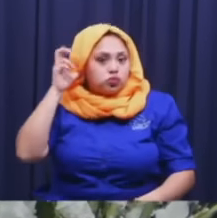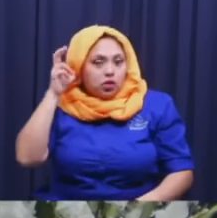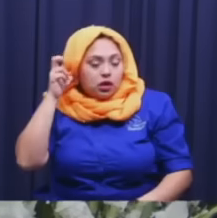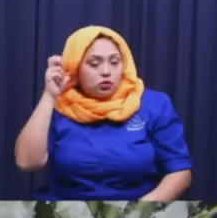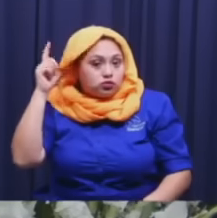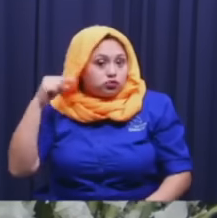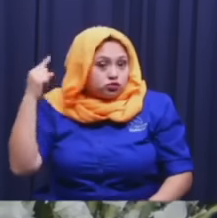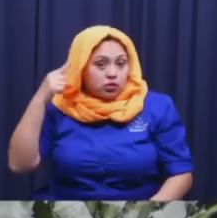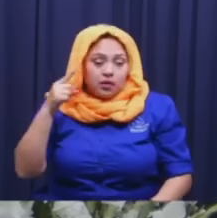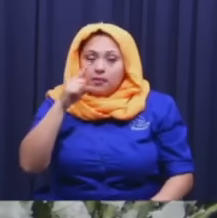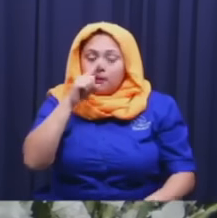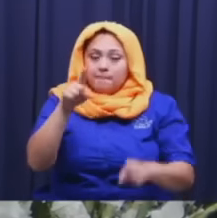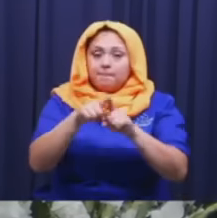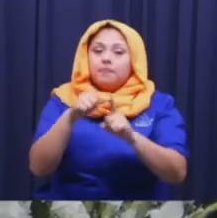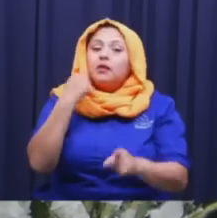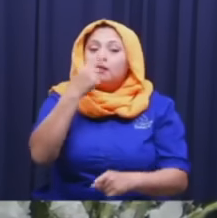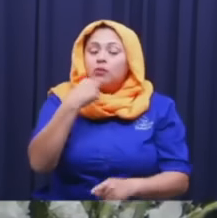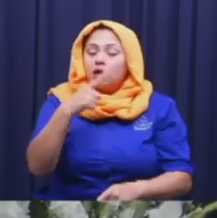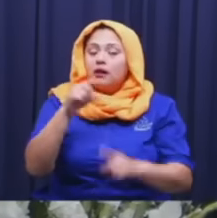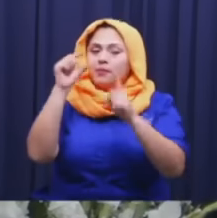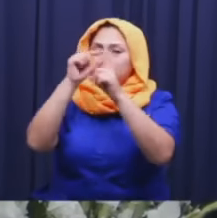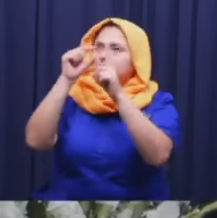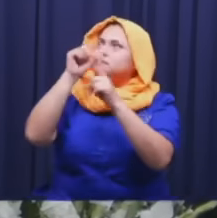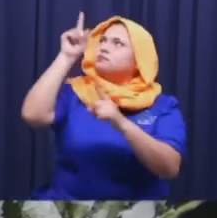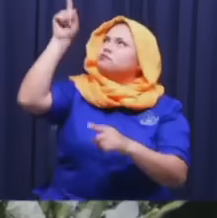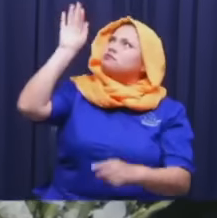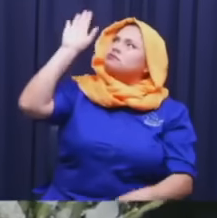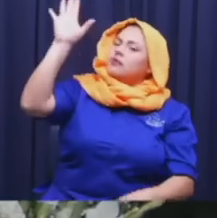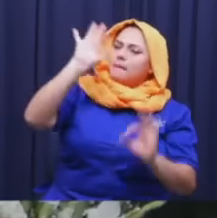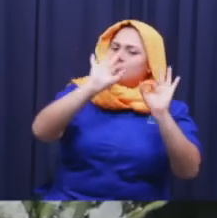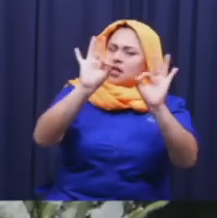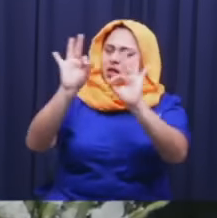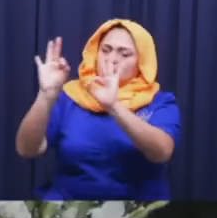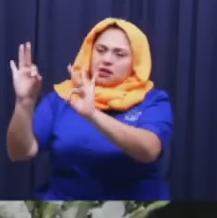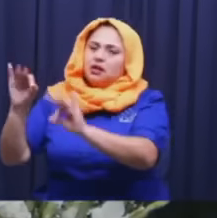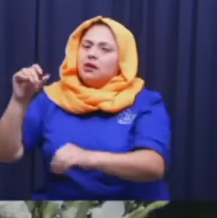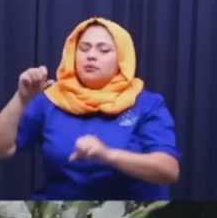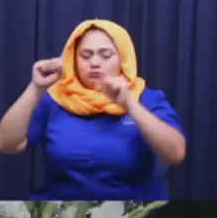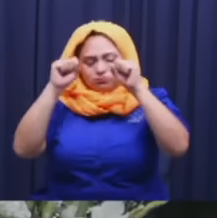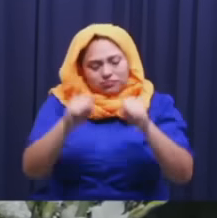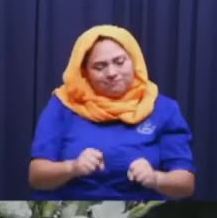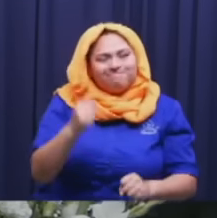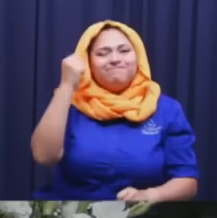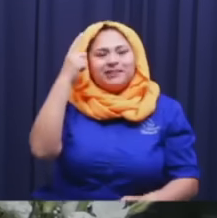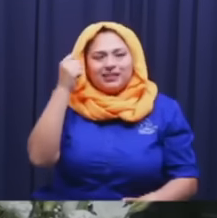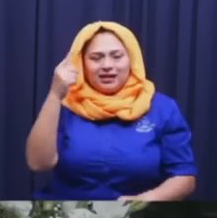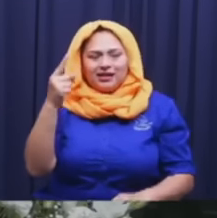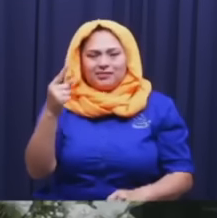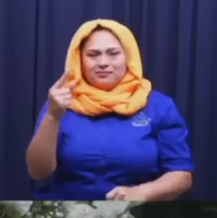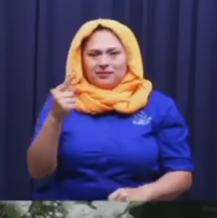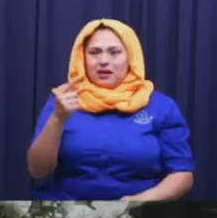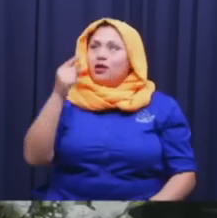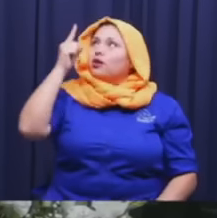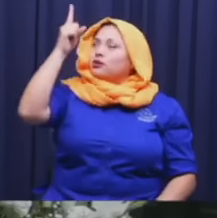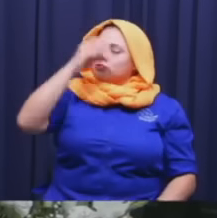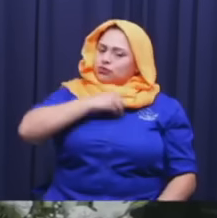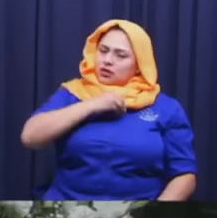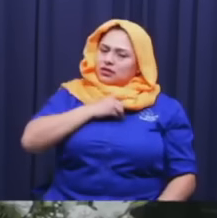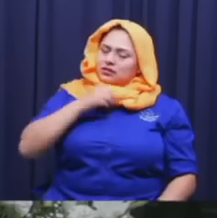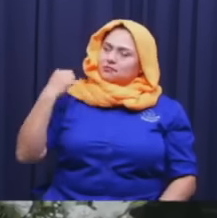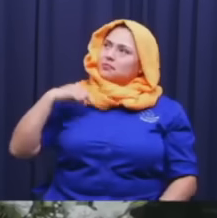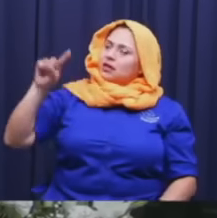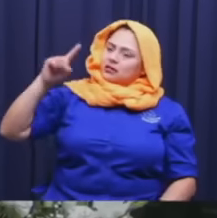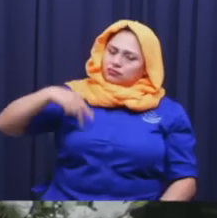Señor, la palabra tuya, Señor, para que podamos entender a plenitud lo que tú quieres para nuestra